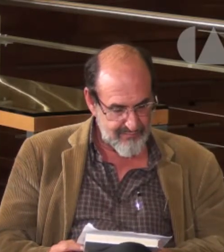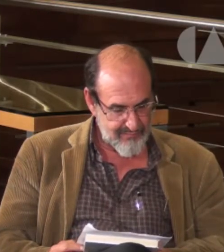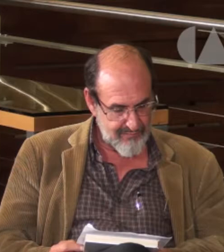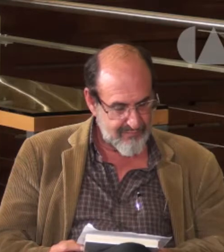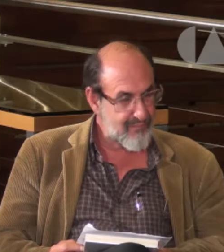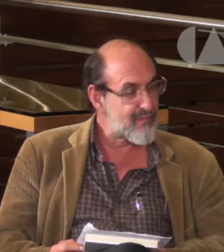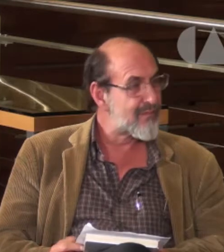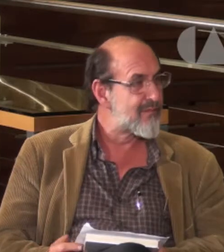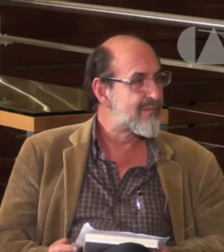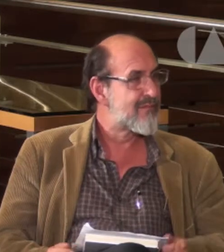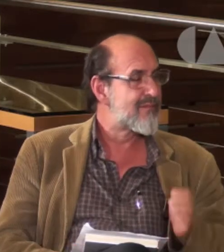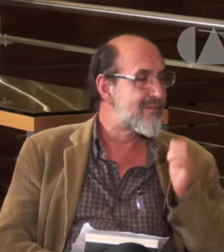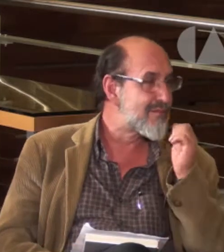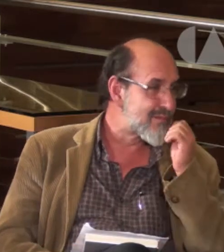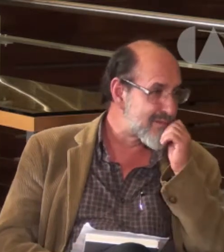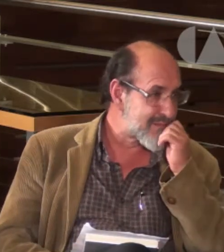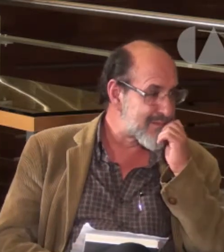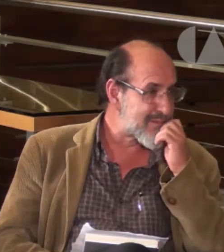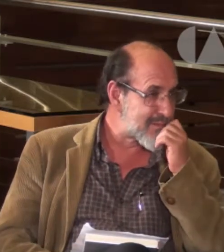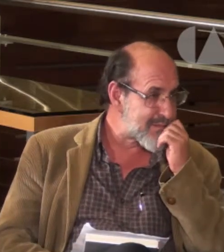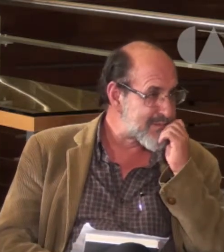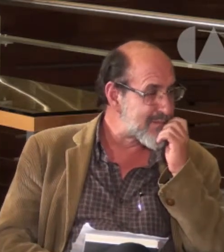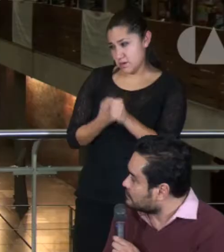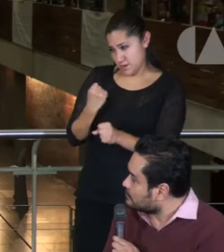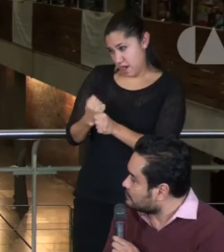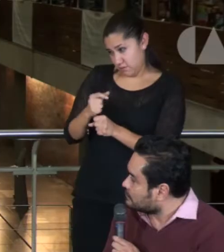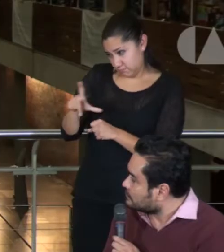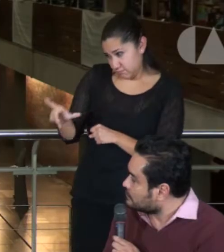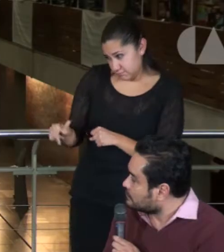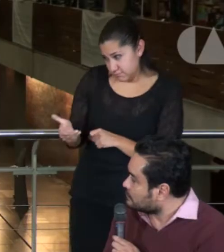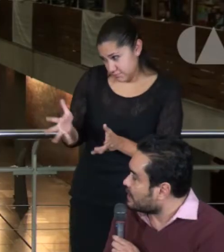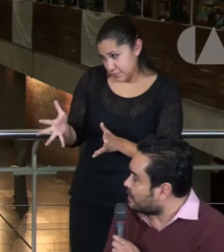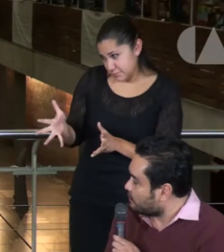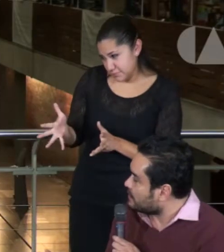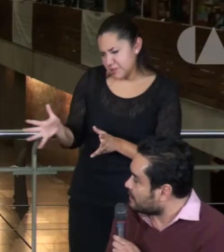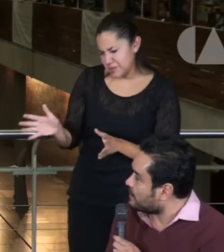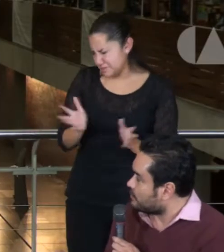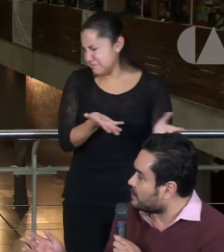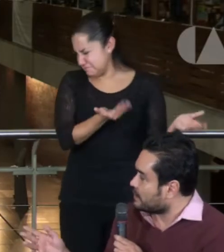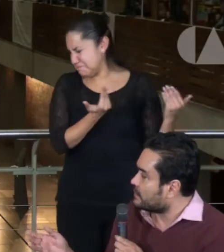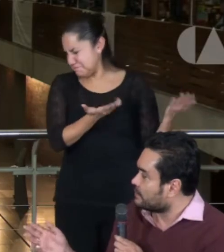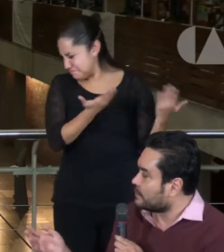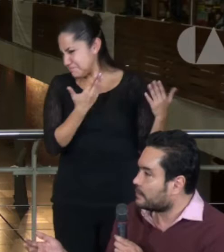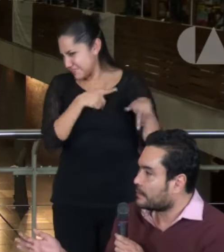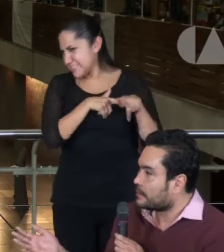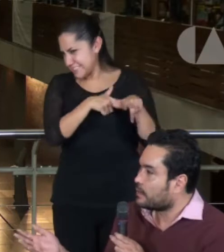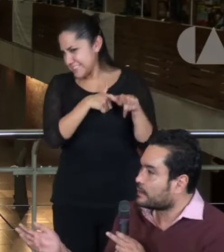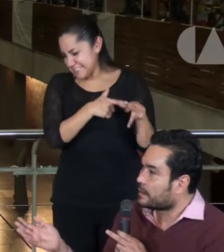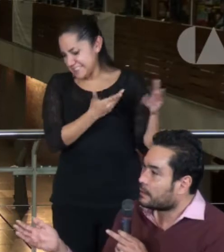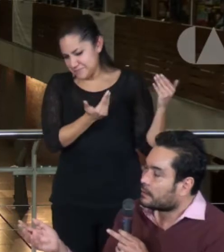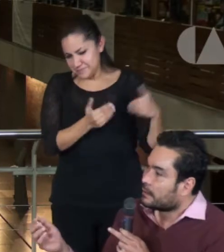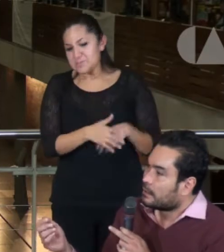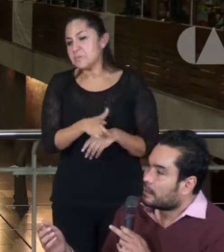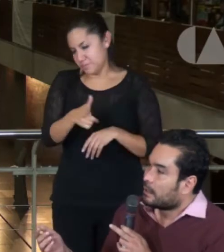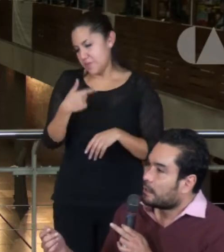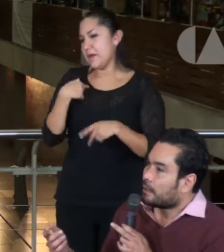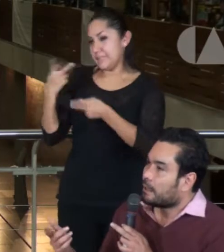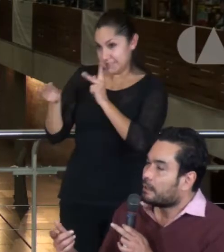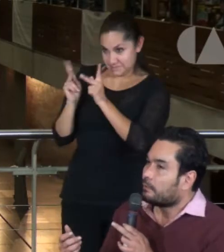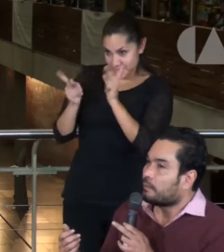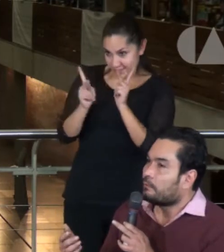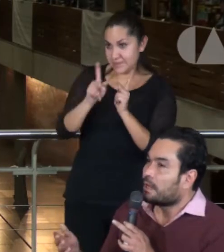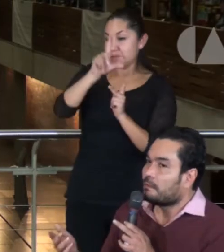más cerca un año después más o menos de la plática o sea de esta plática